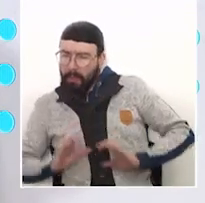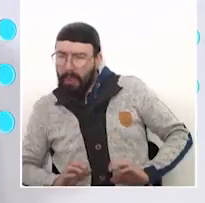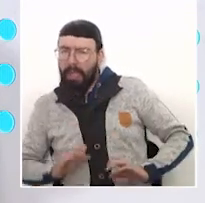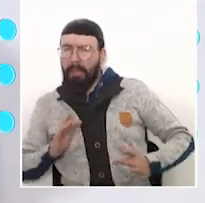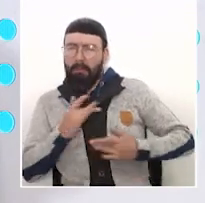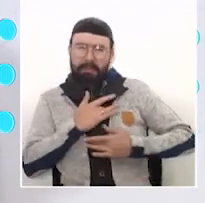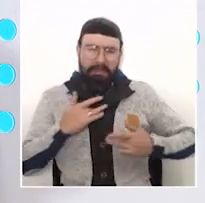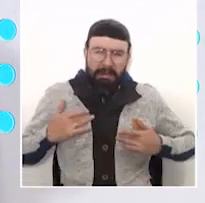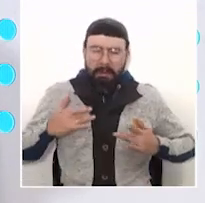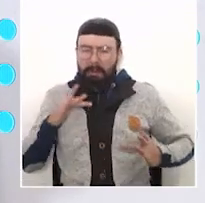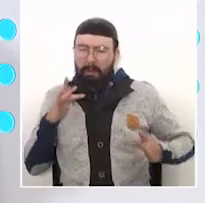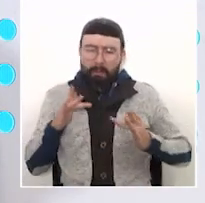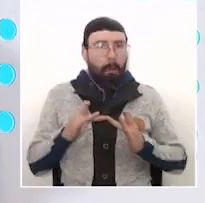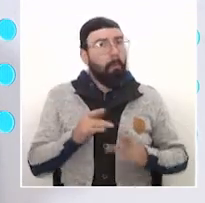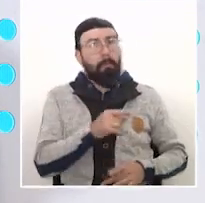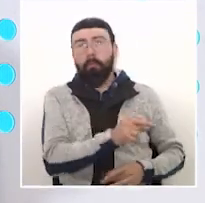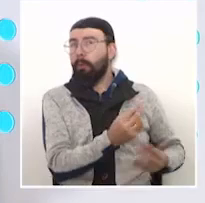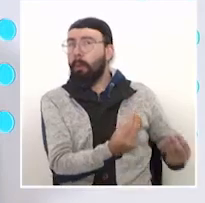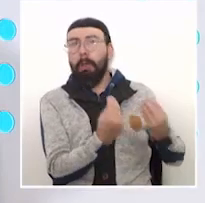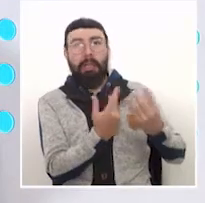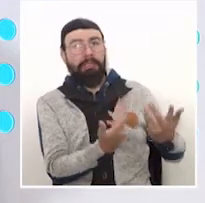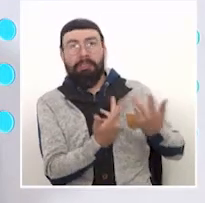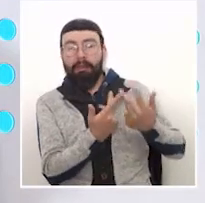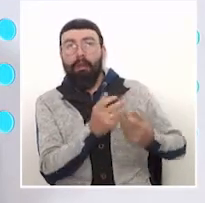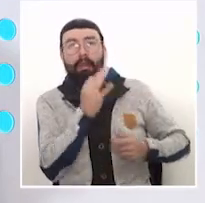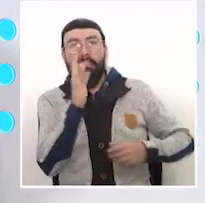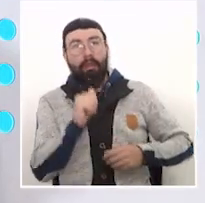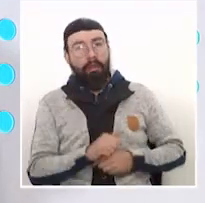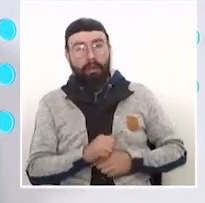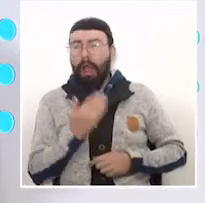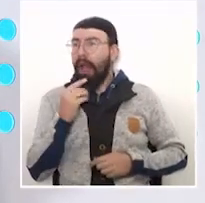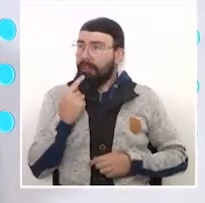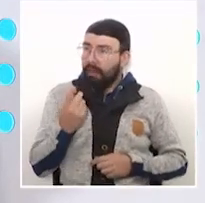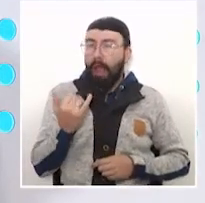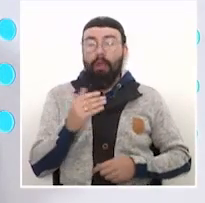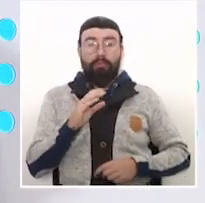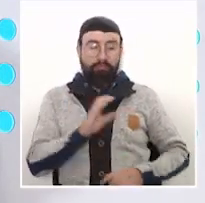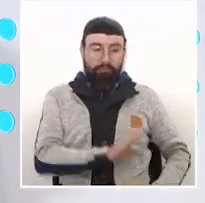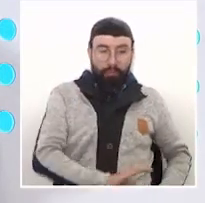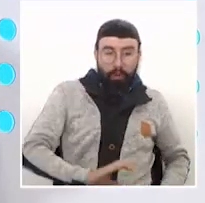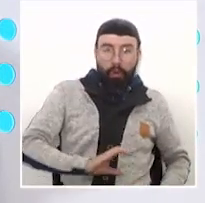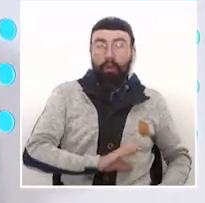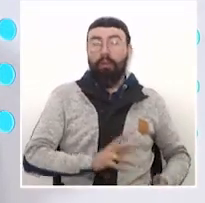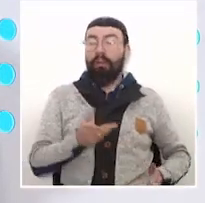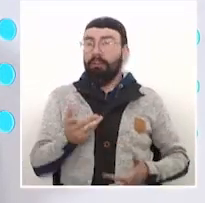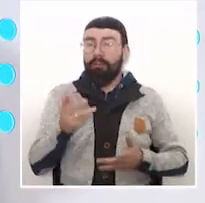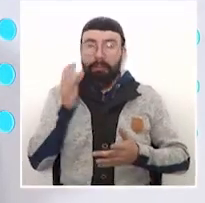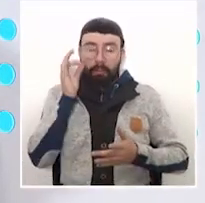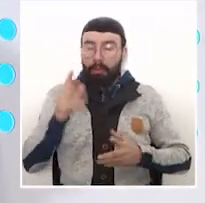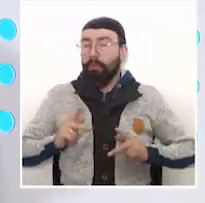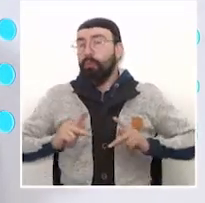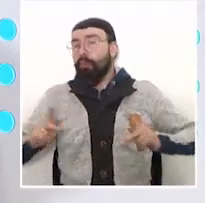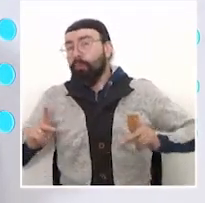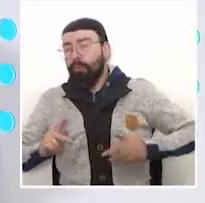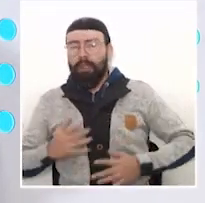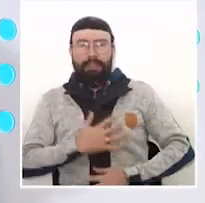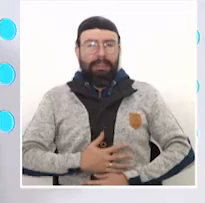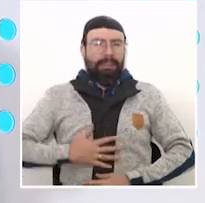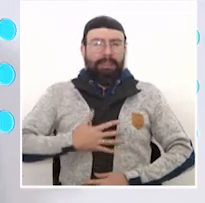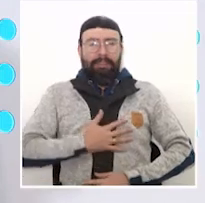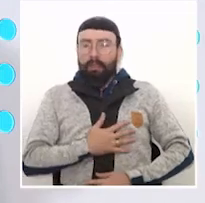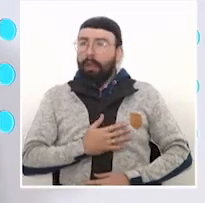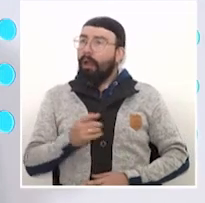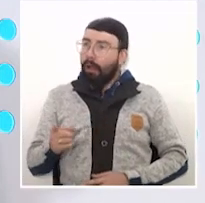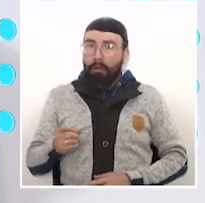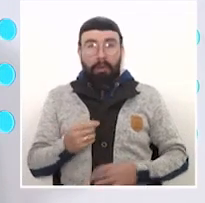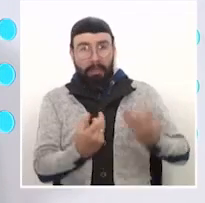una patología física, en una enfermedad del colon, de los pulmones, del estómago. ¿Cómo es que una emoción